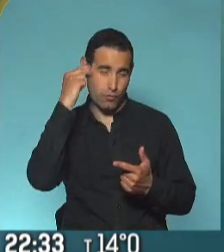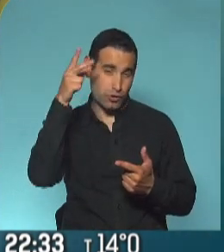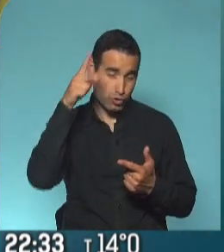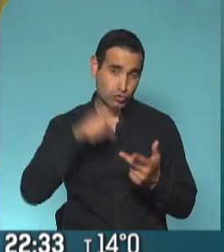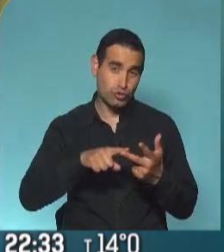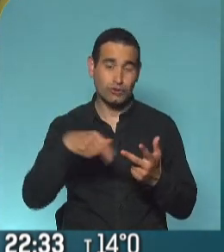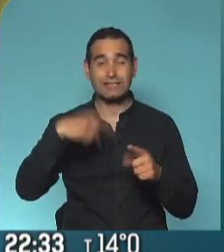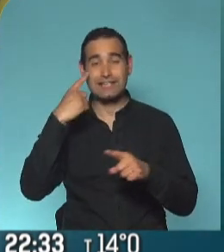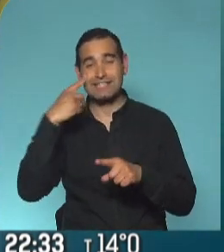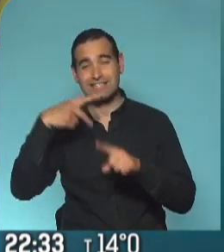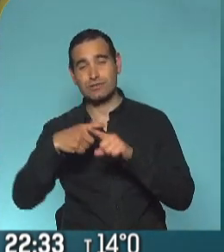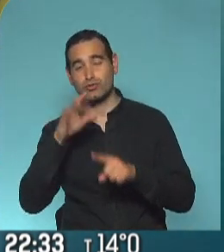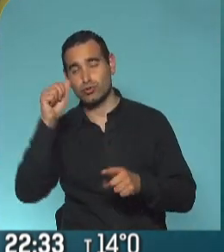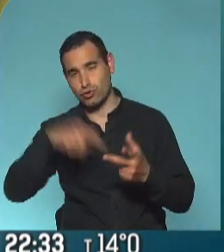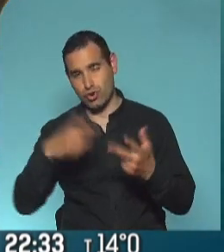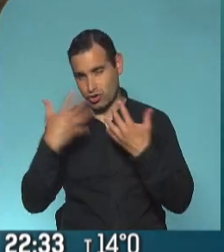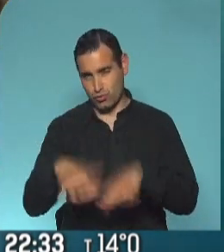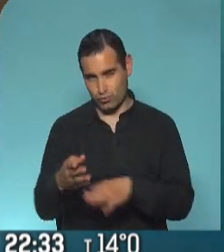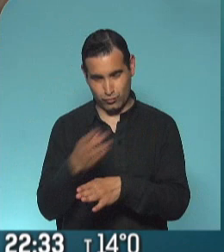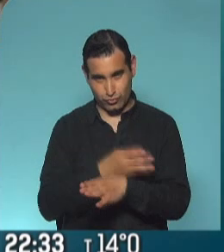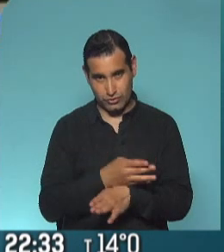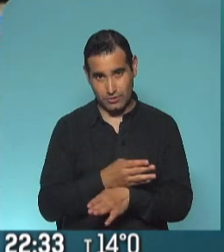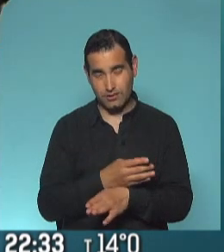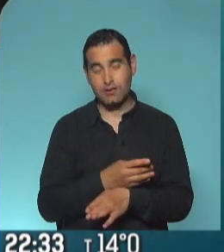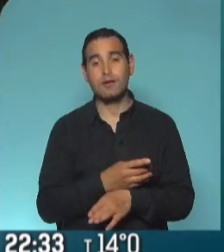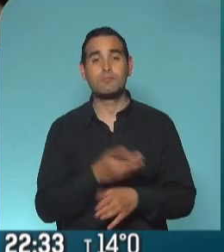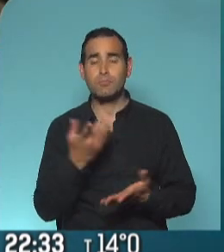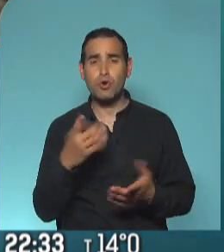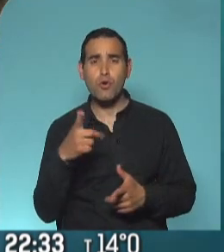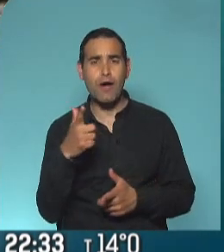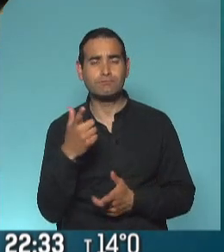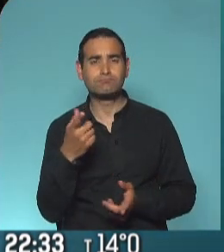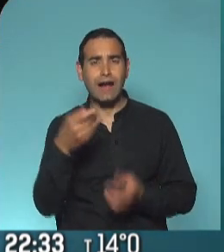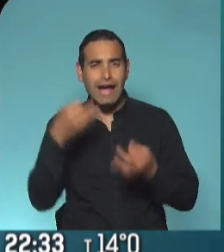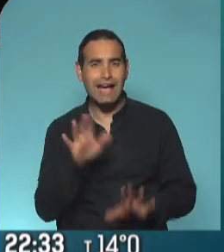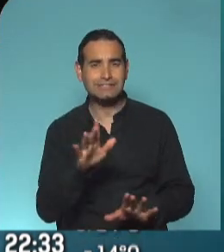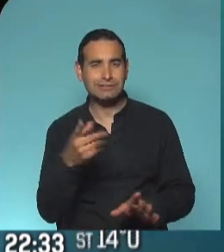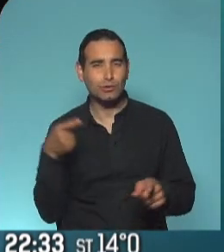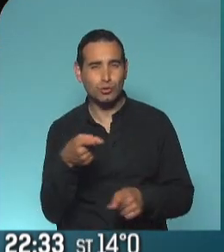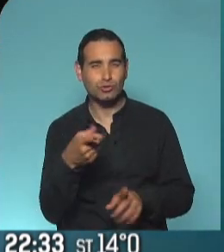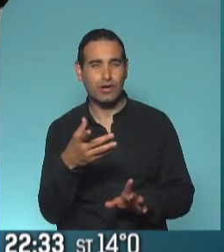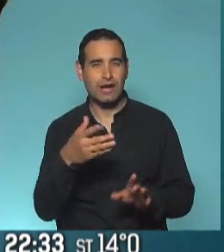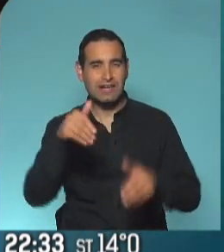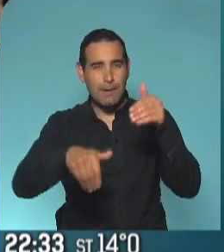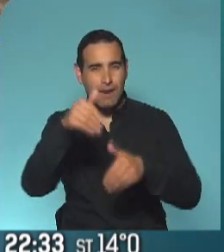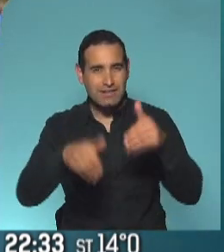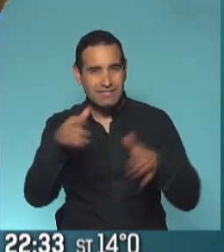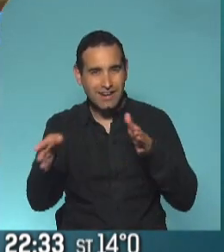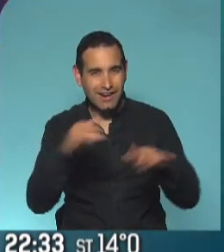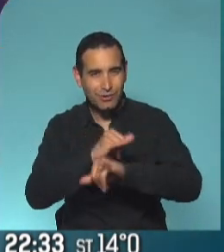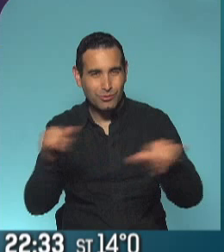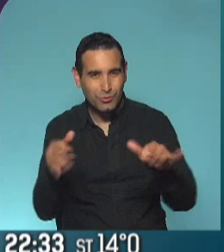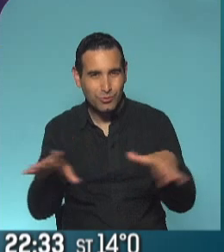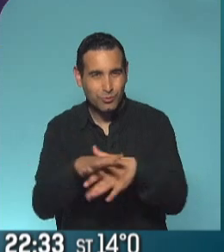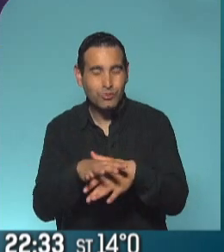Nixon renunció antes, en 1974. Pero nunca se dio esto en el contexto de una campaña electoral. Y de